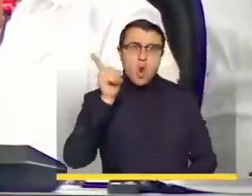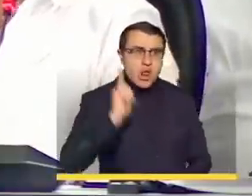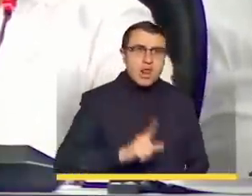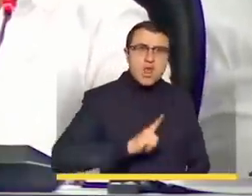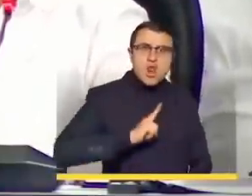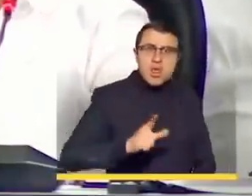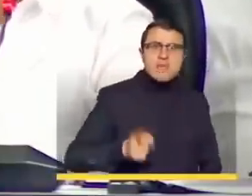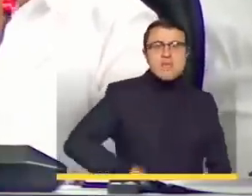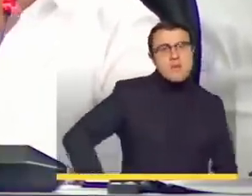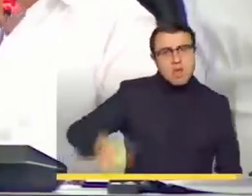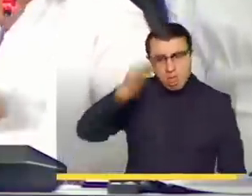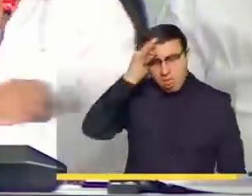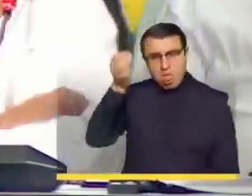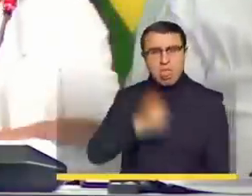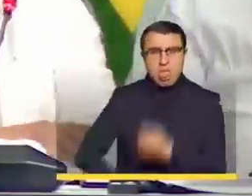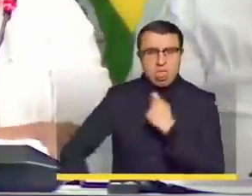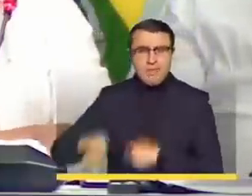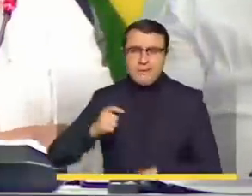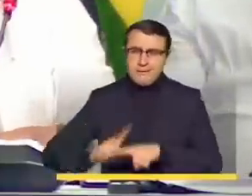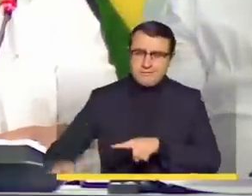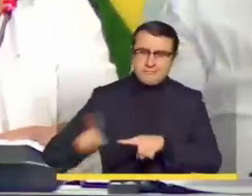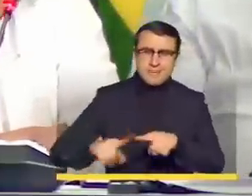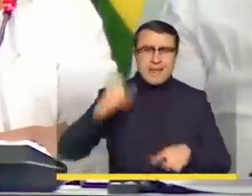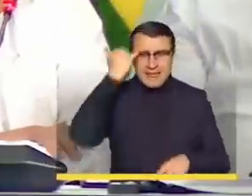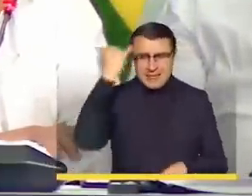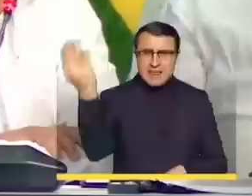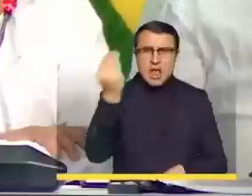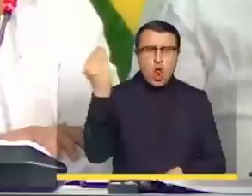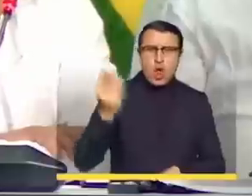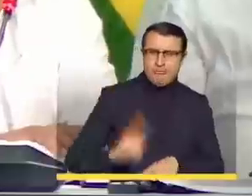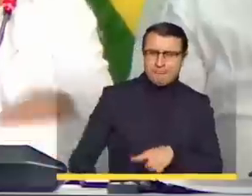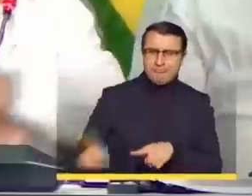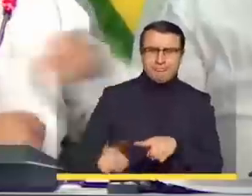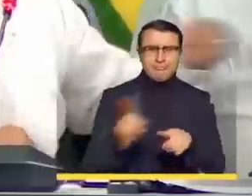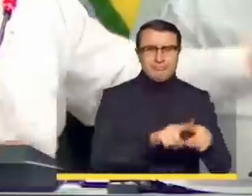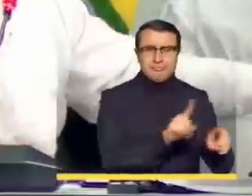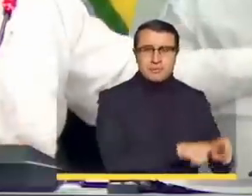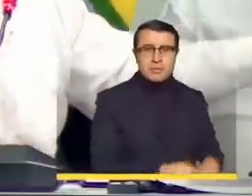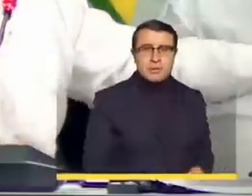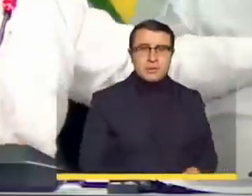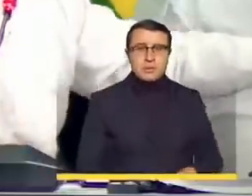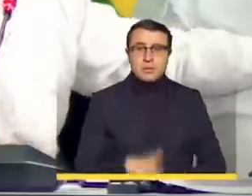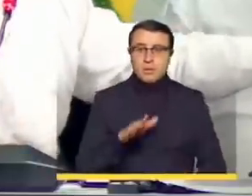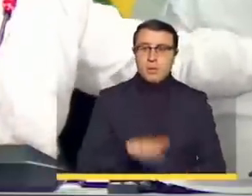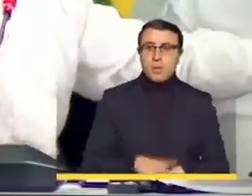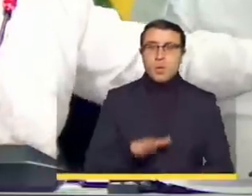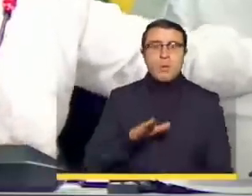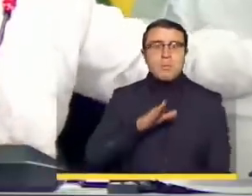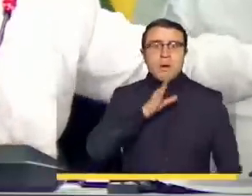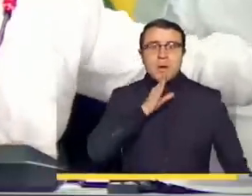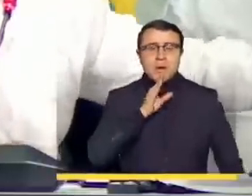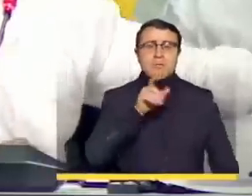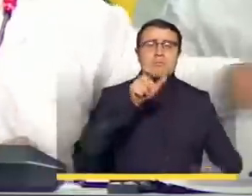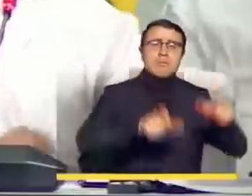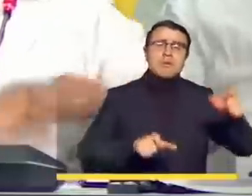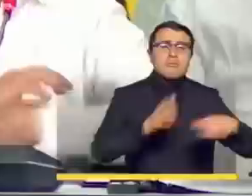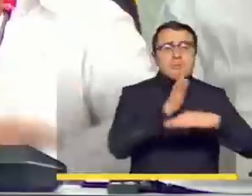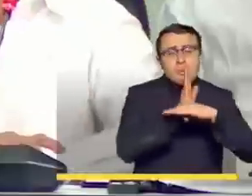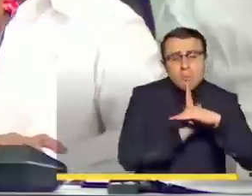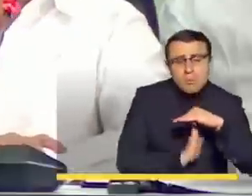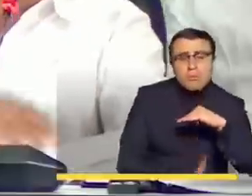dirigentes en todas las vertientes de la ideología. Y el culpable ha sido el campesino, el